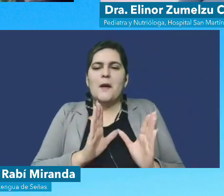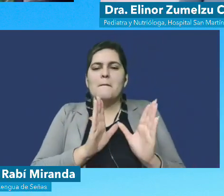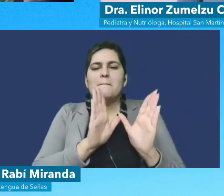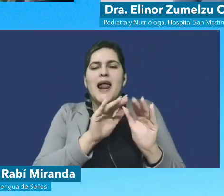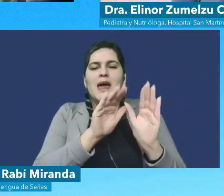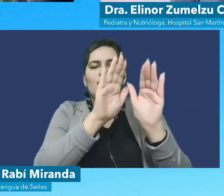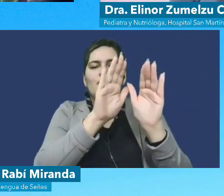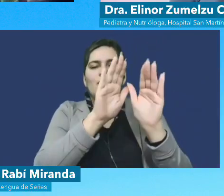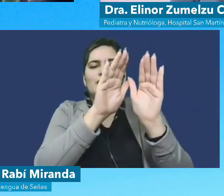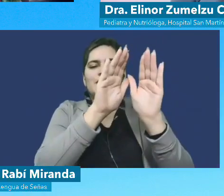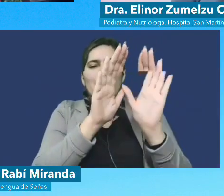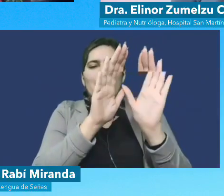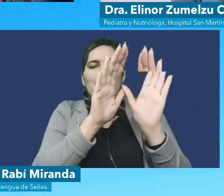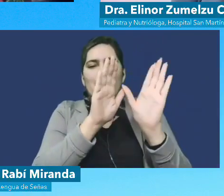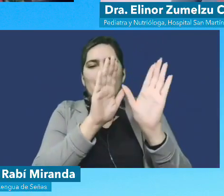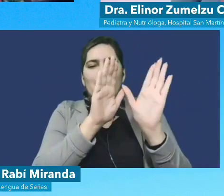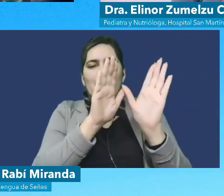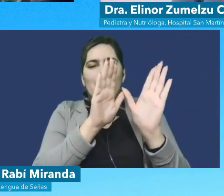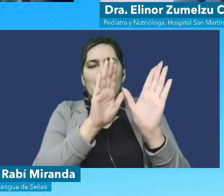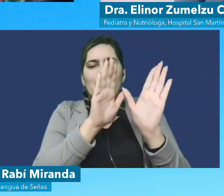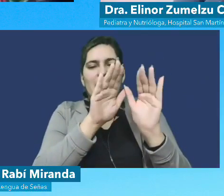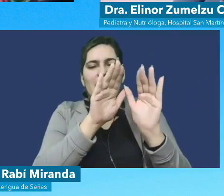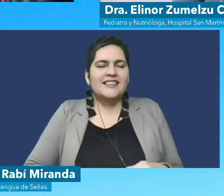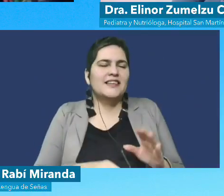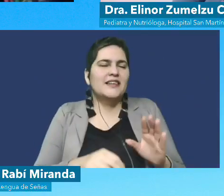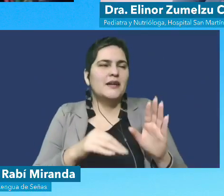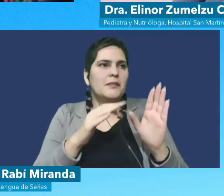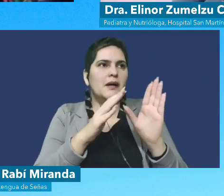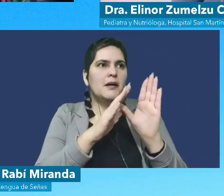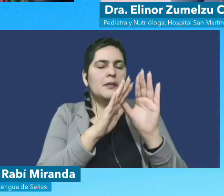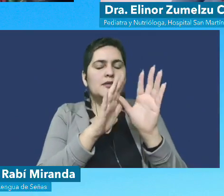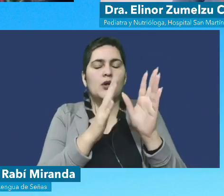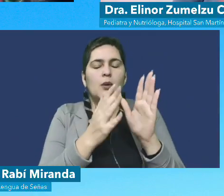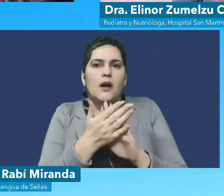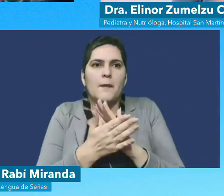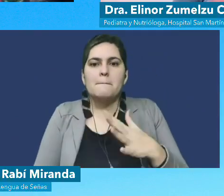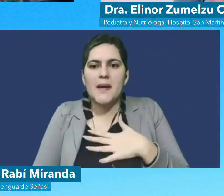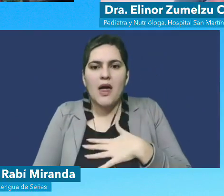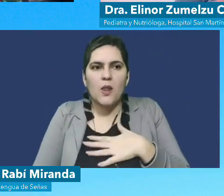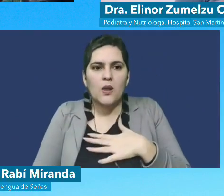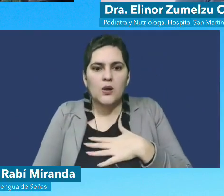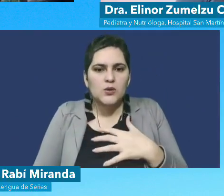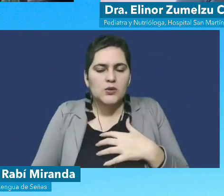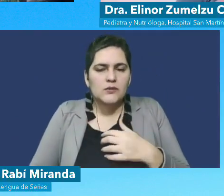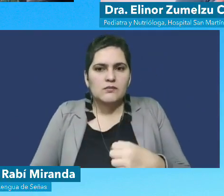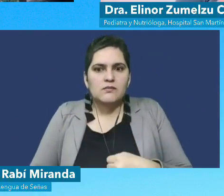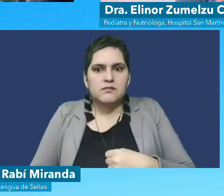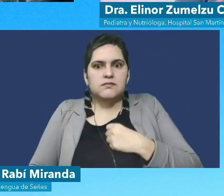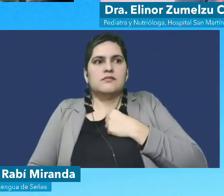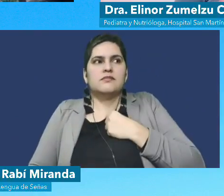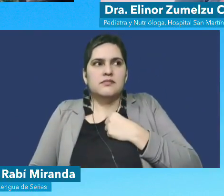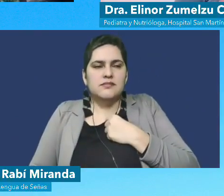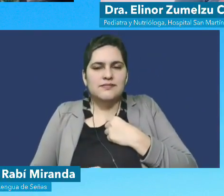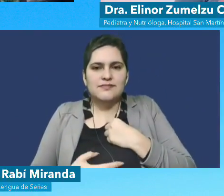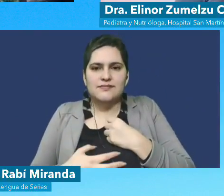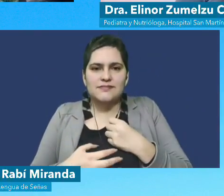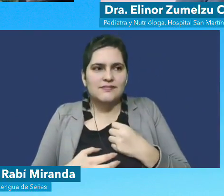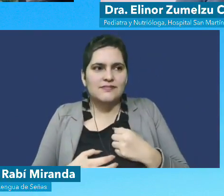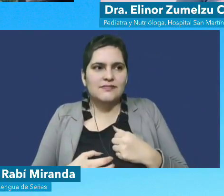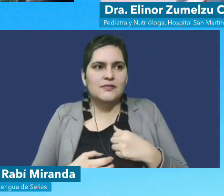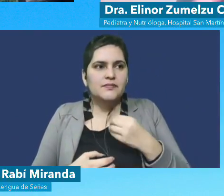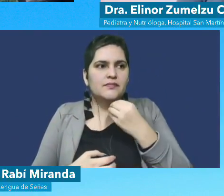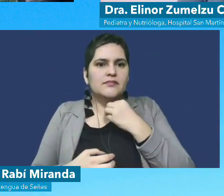la barriga. ¿no? O cuando tengo miedo, se me trabó, se me quedó la comida acá, o estoy asustada y no puedo tragar.